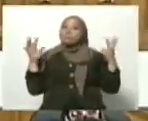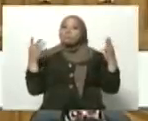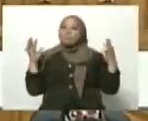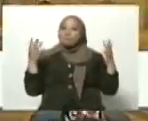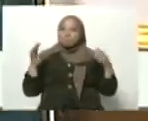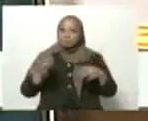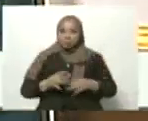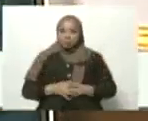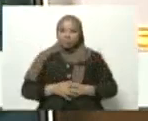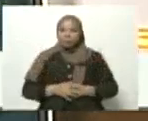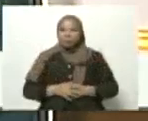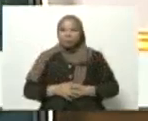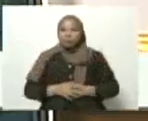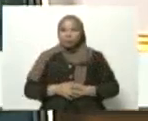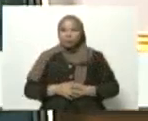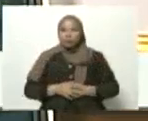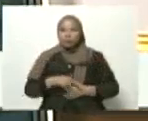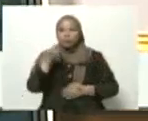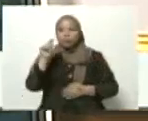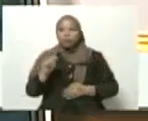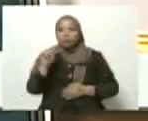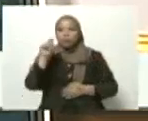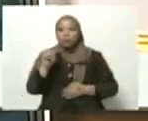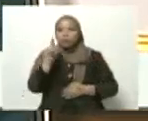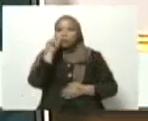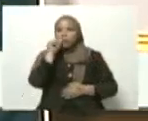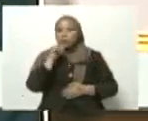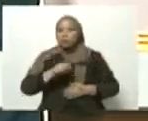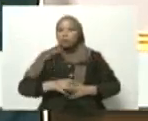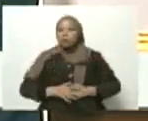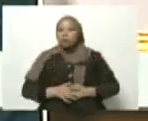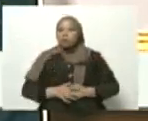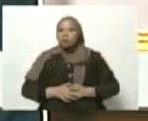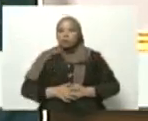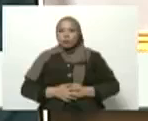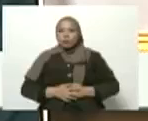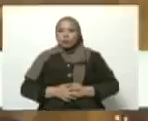Tiene la palabra el diputado Rodolfo Sanz.